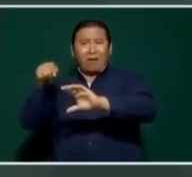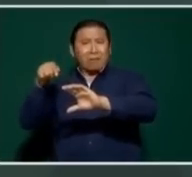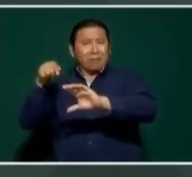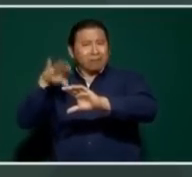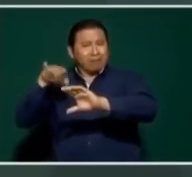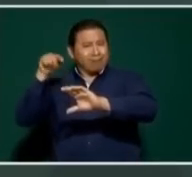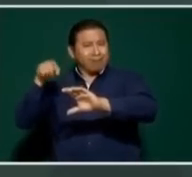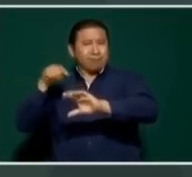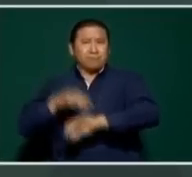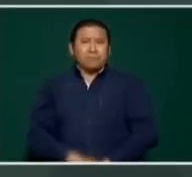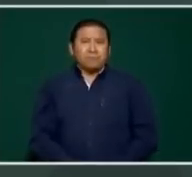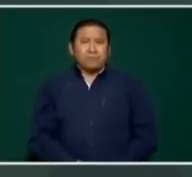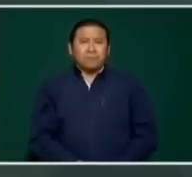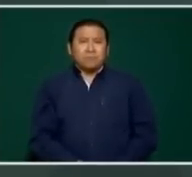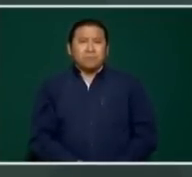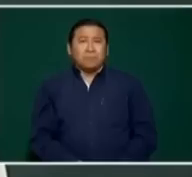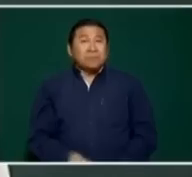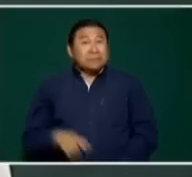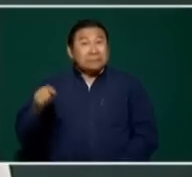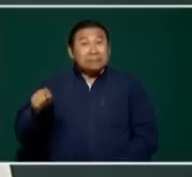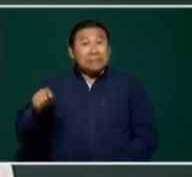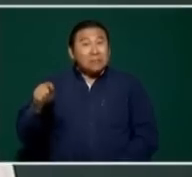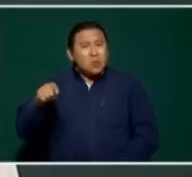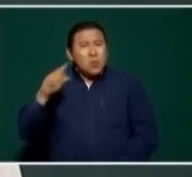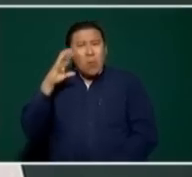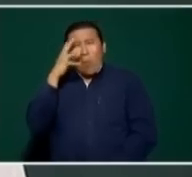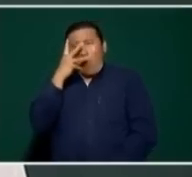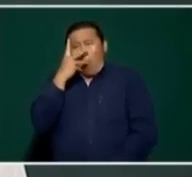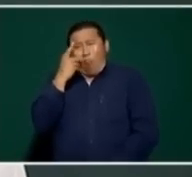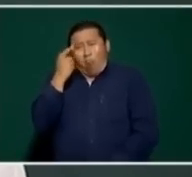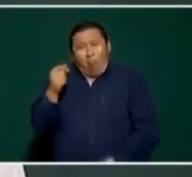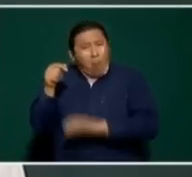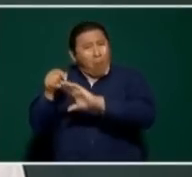Cancún, es nuestro paraíso,